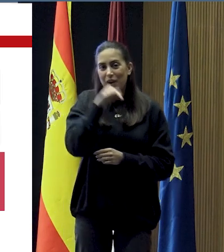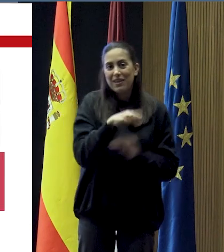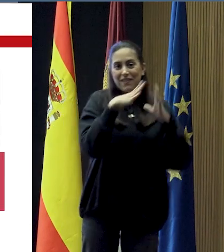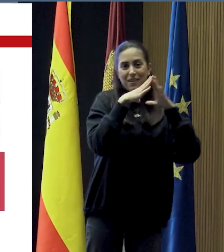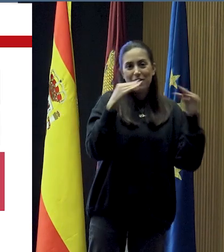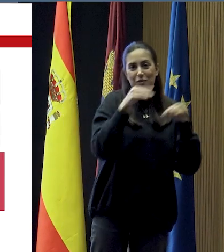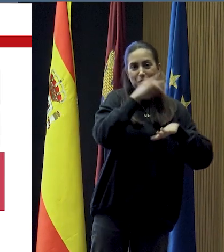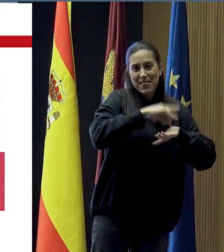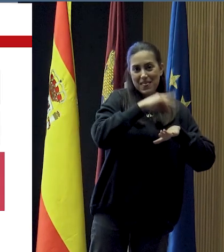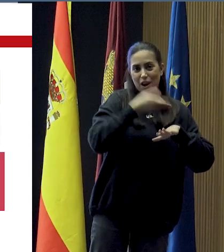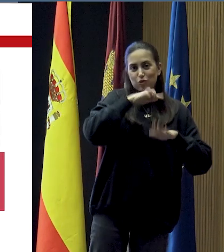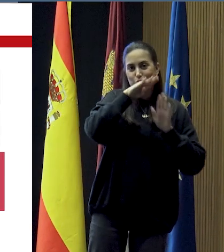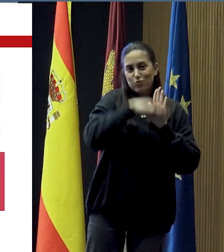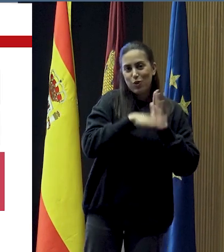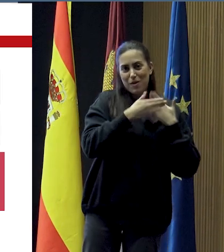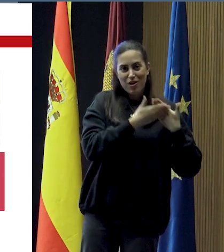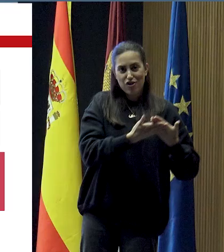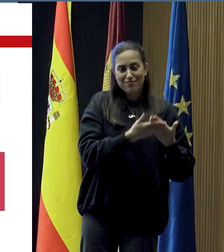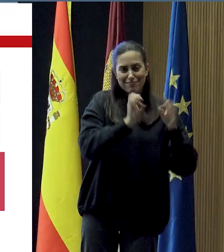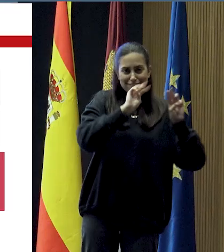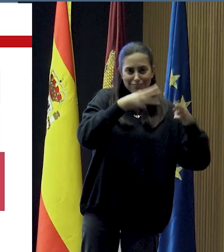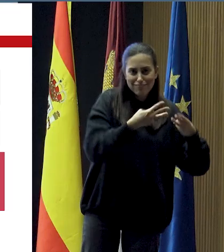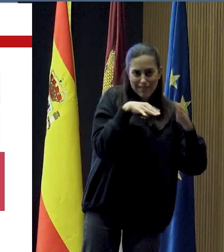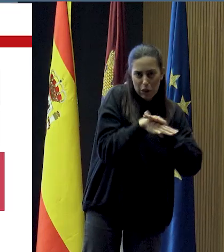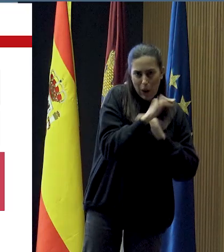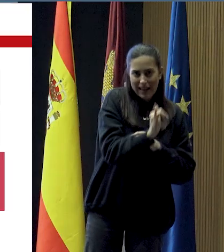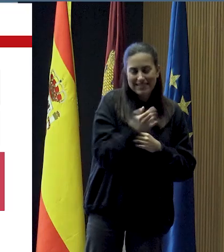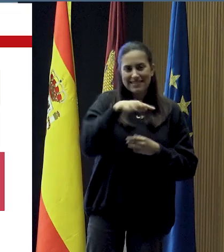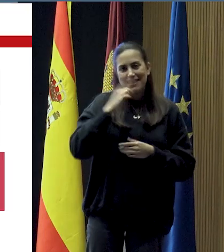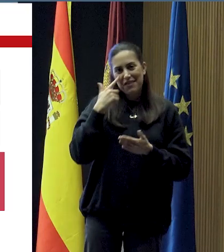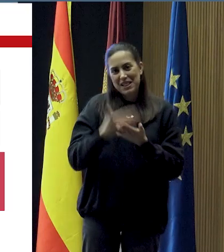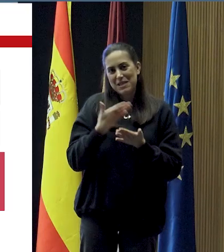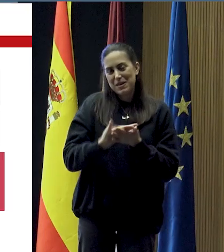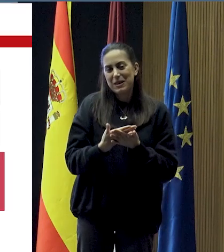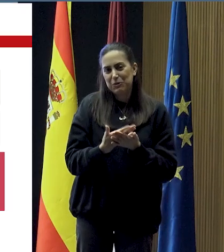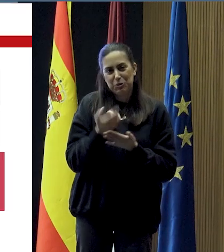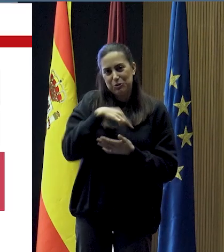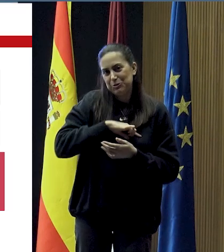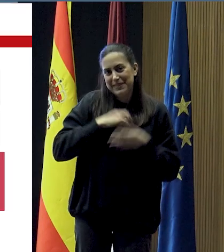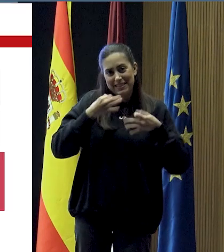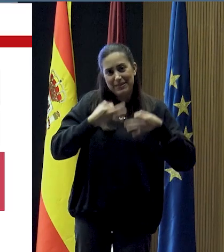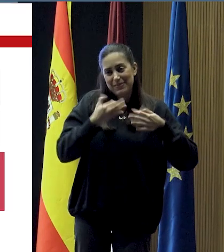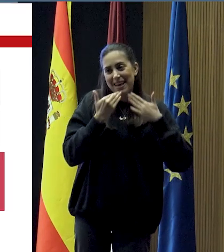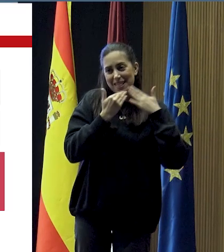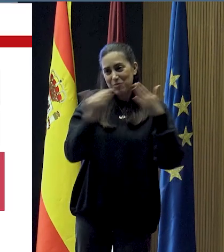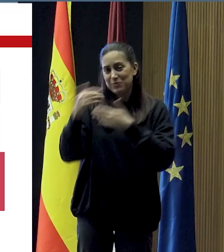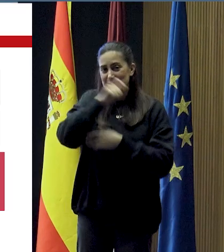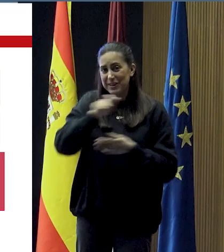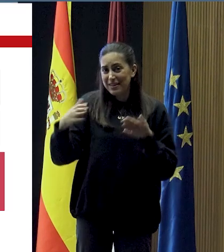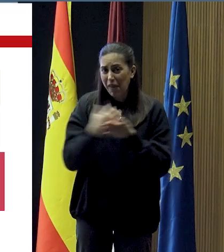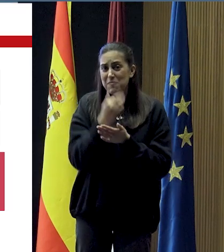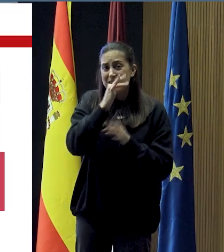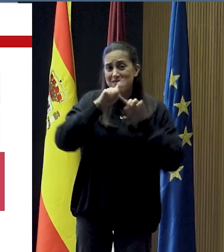web, tenemos ese programa de donación que evidentemente es nuestro leitmotiv y es lo que siempre agradecemos a todas las personas y